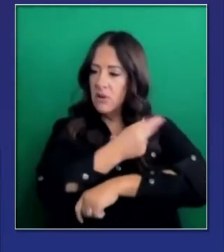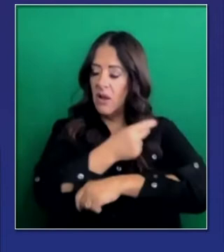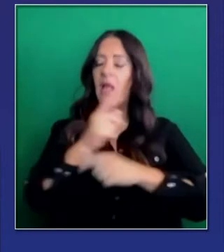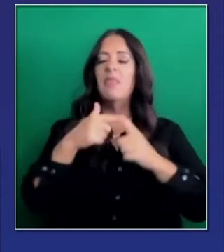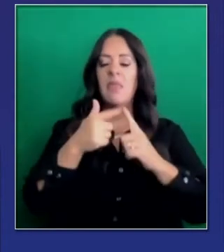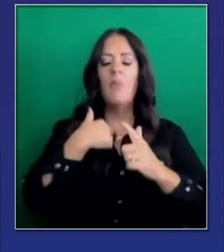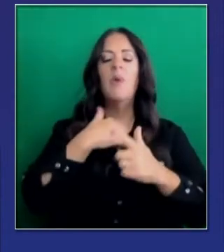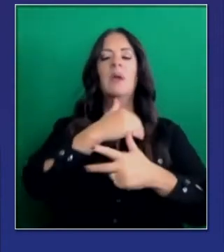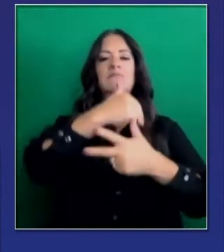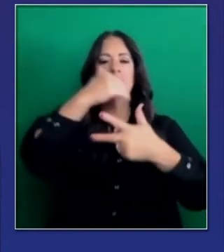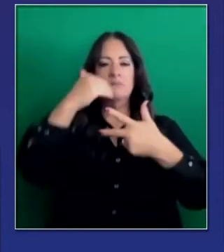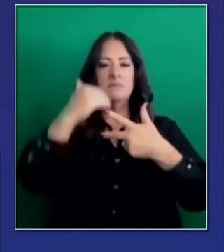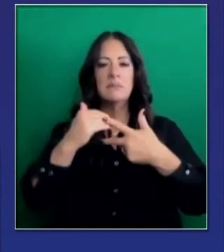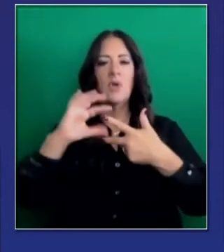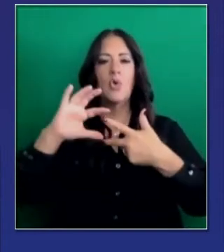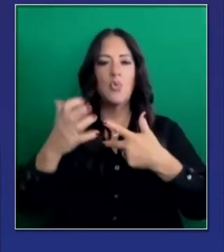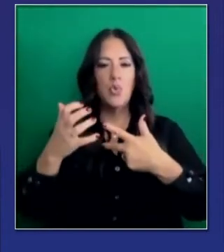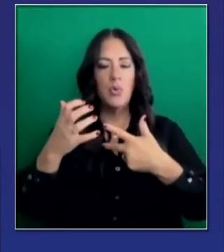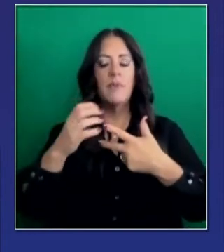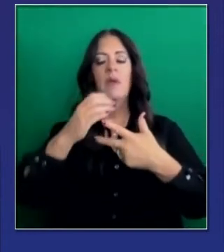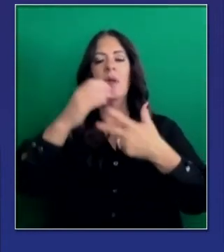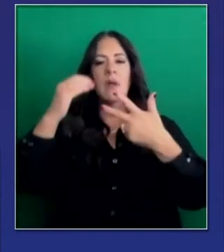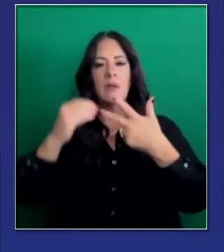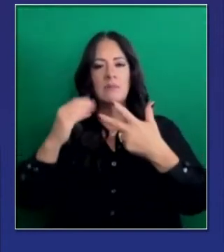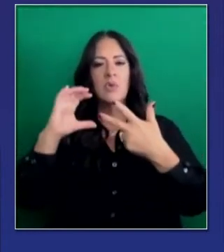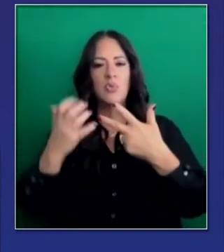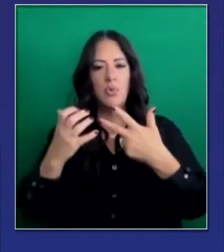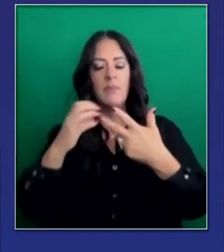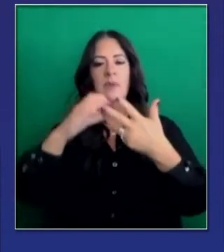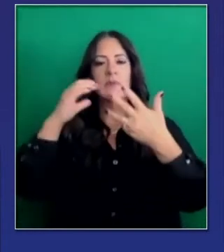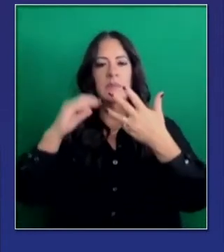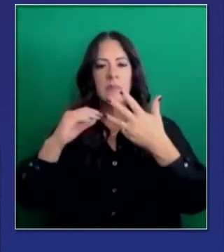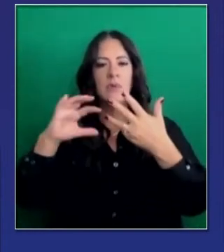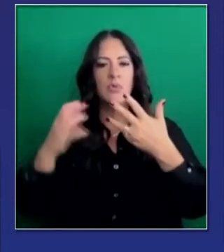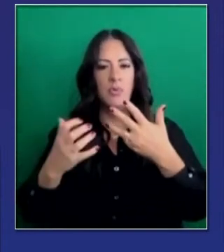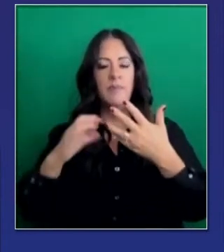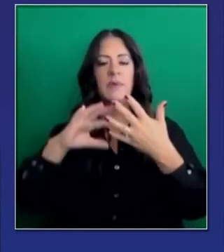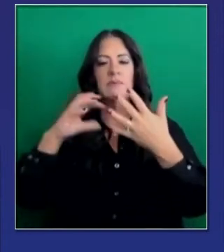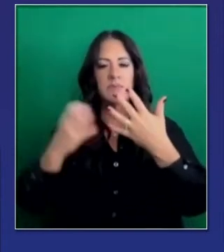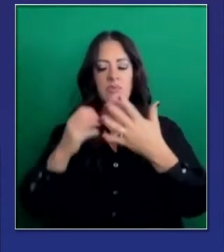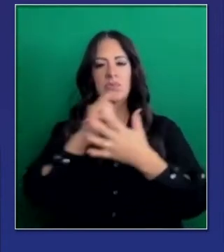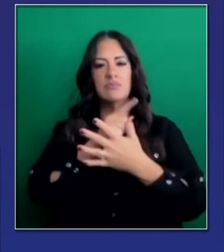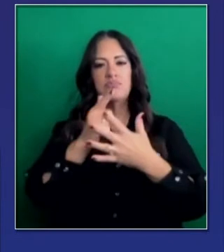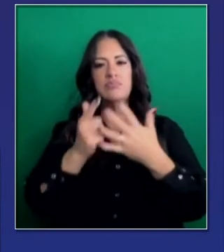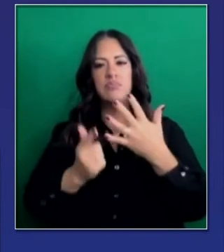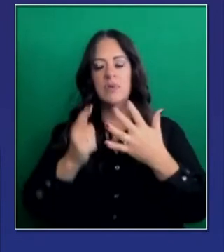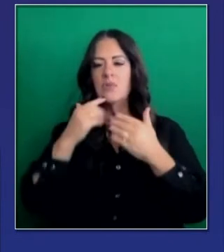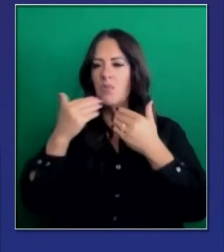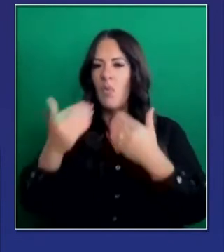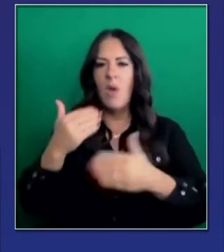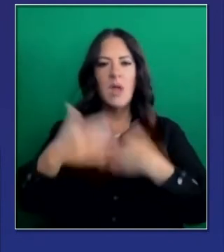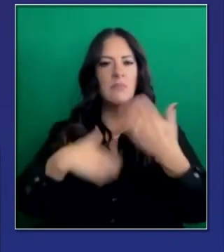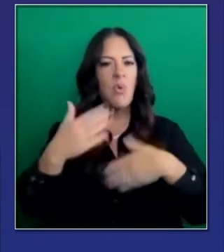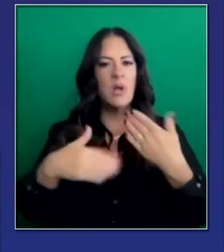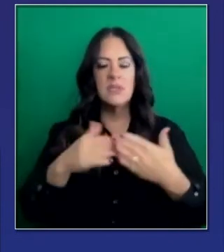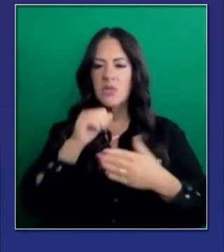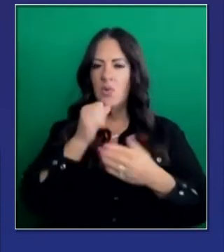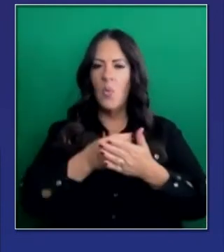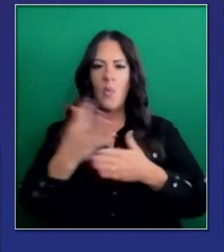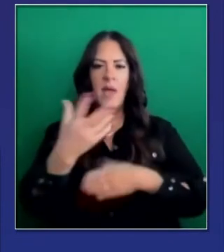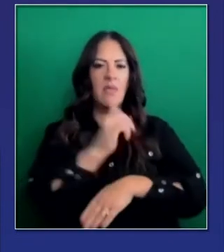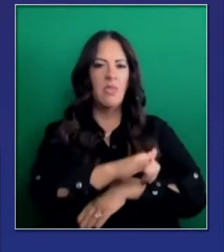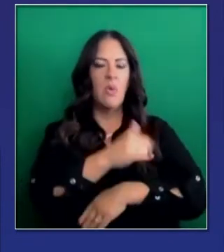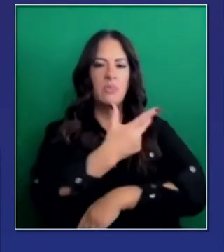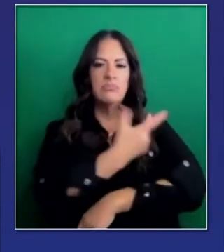priorizar a más grupos más fases y más niveles dentro de esas fases para asegurarnos de que ninguna de